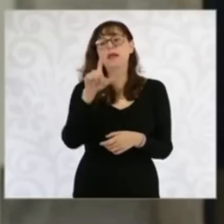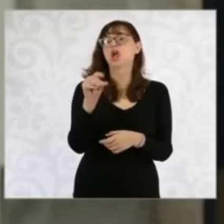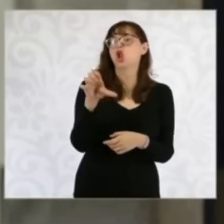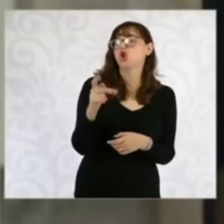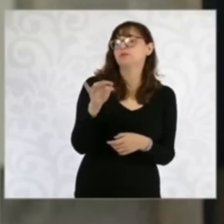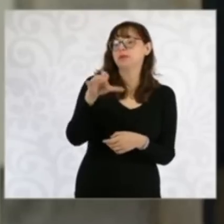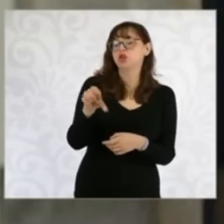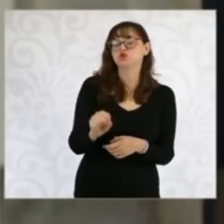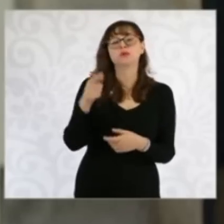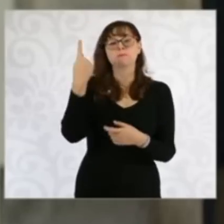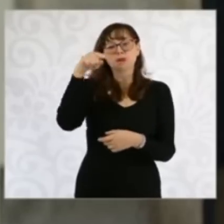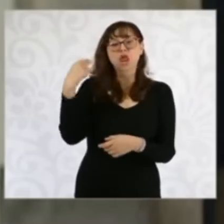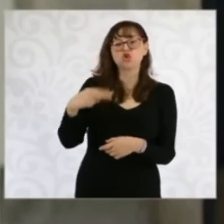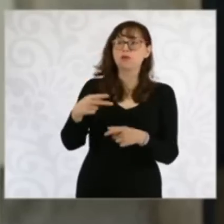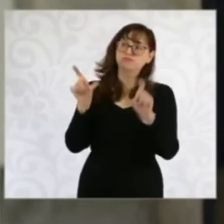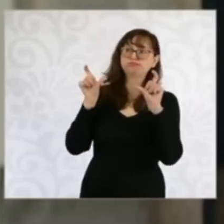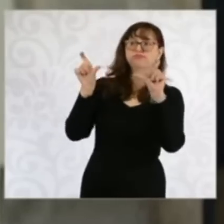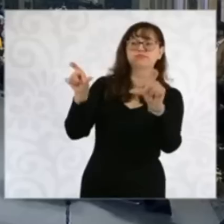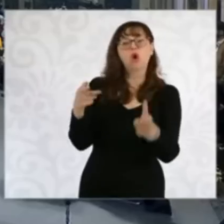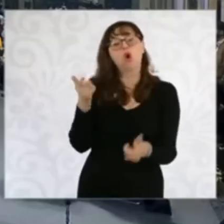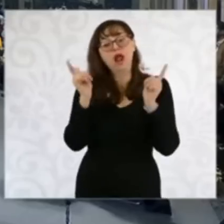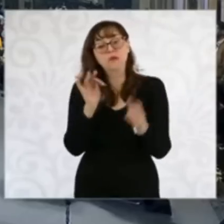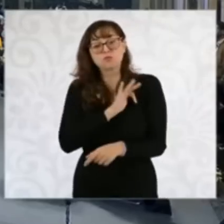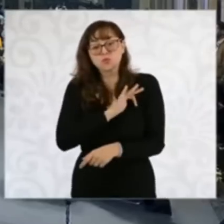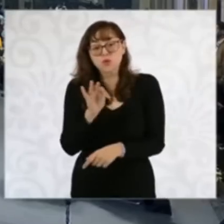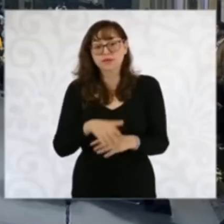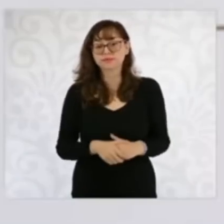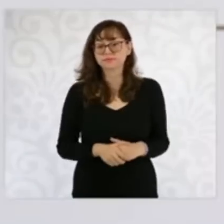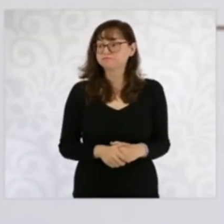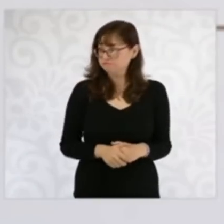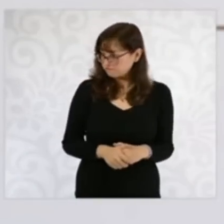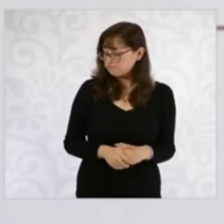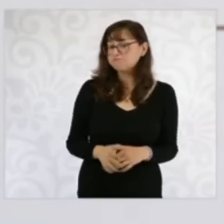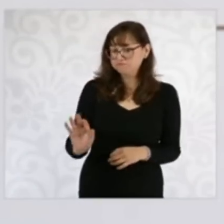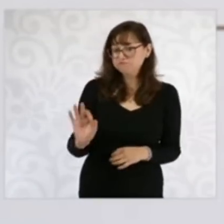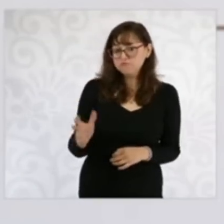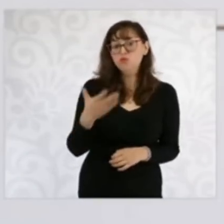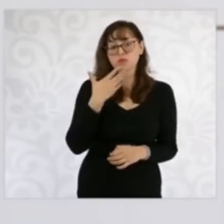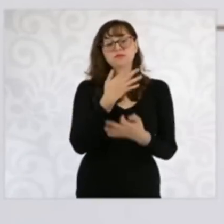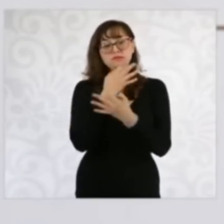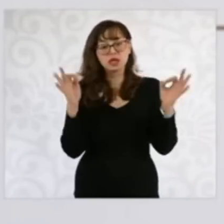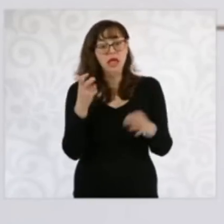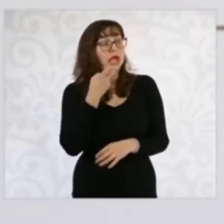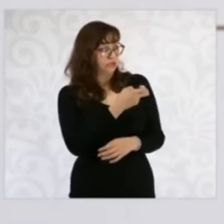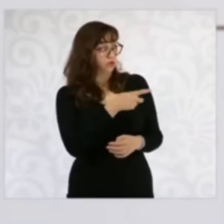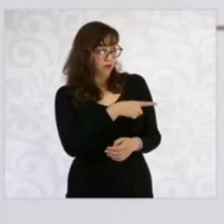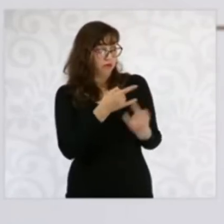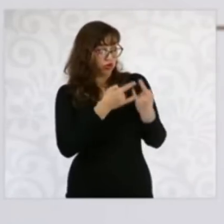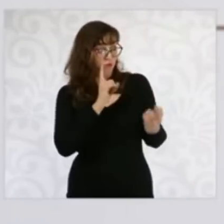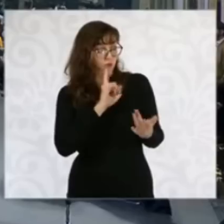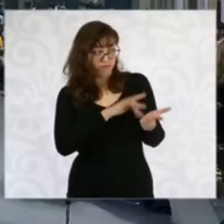través del Fondo de Cultura Económica. Ese es el comentario. Gracias. Sí, qué bueno que haces la denuncia y recuperamos a Nelly Campobello.